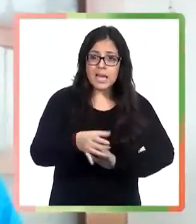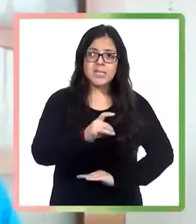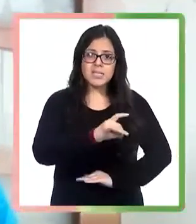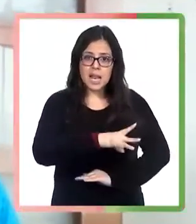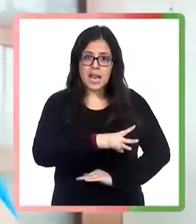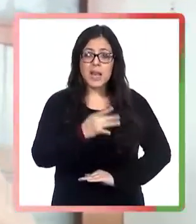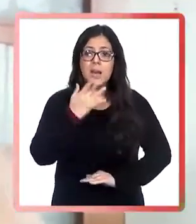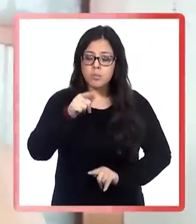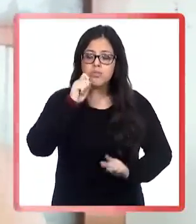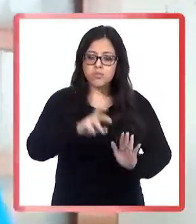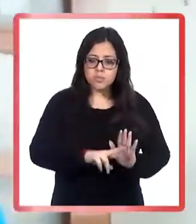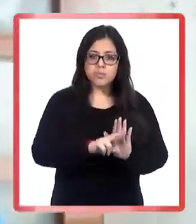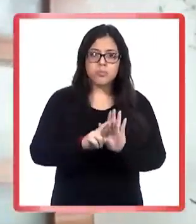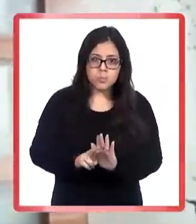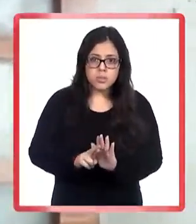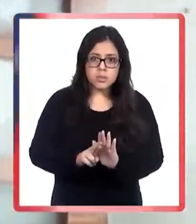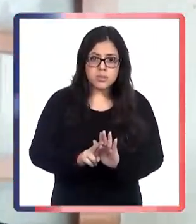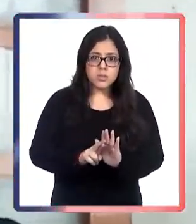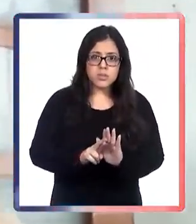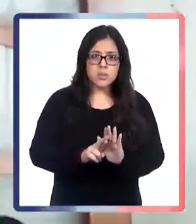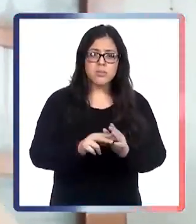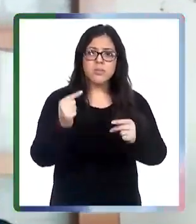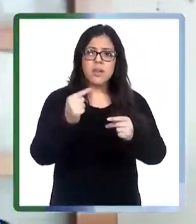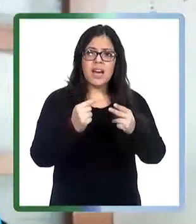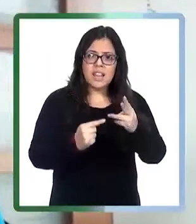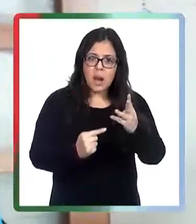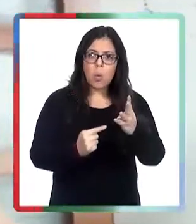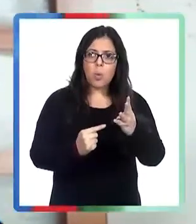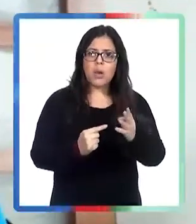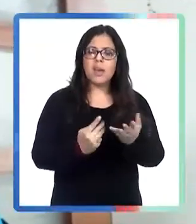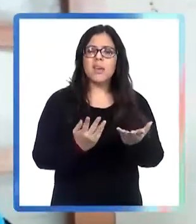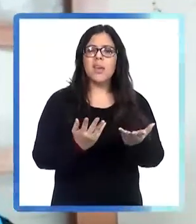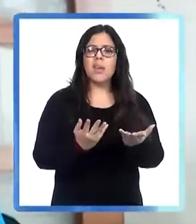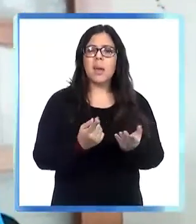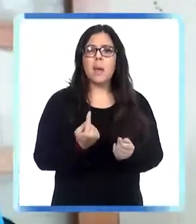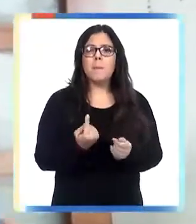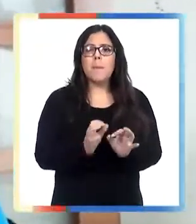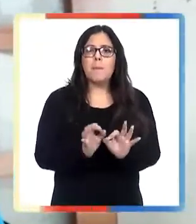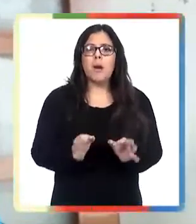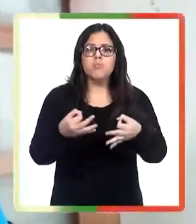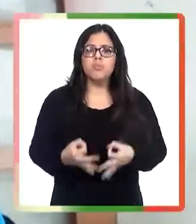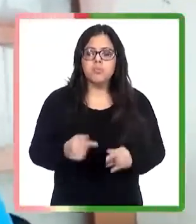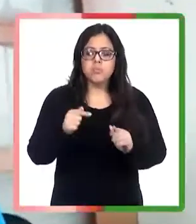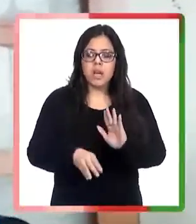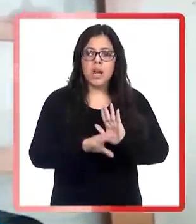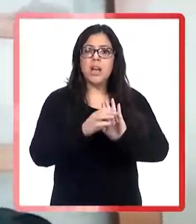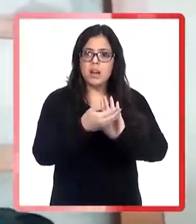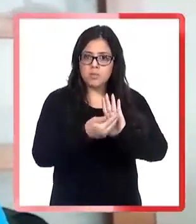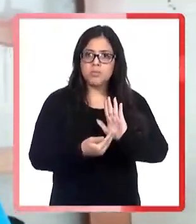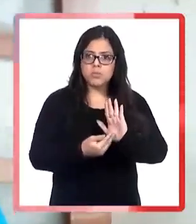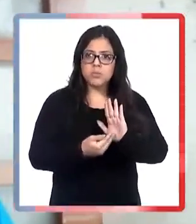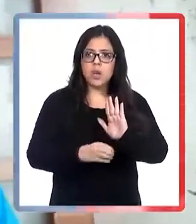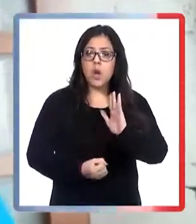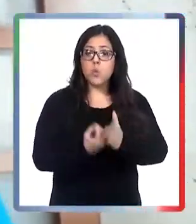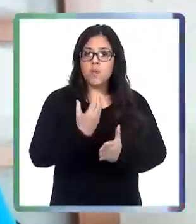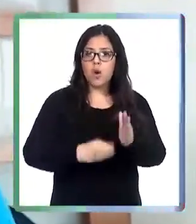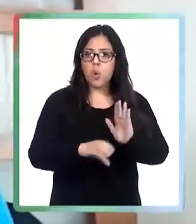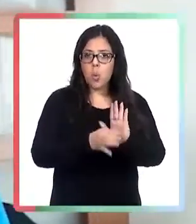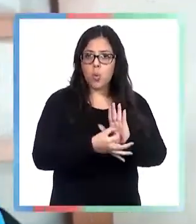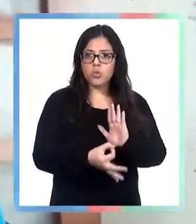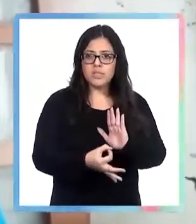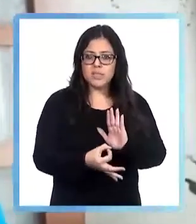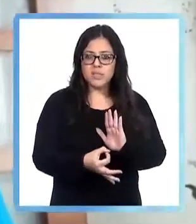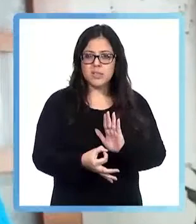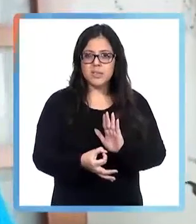de señas chilena, porque representa y tiene sus propias particularidades y su propia singularidad. Y eso queda reconocido en el texto de la